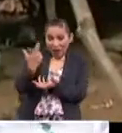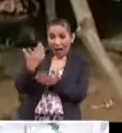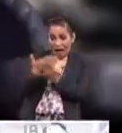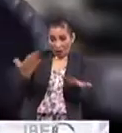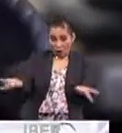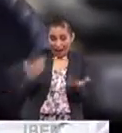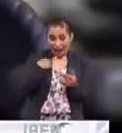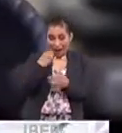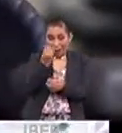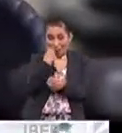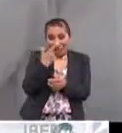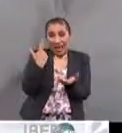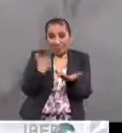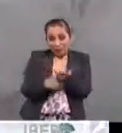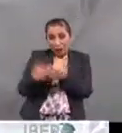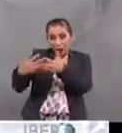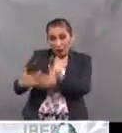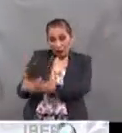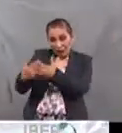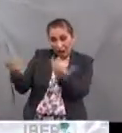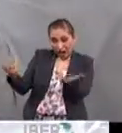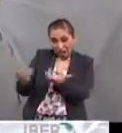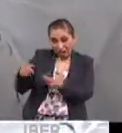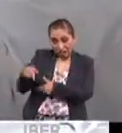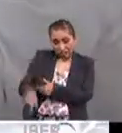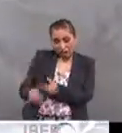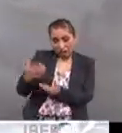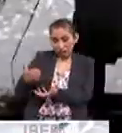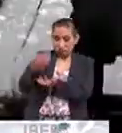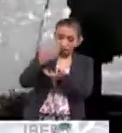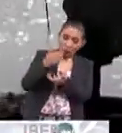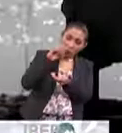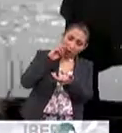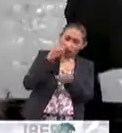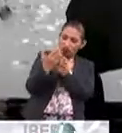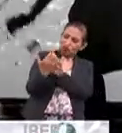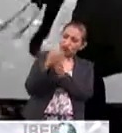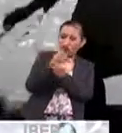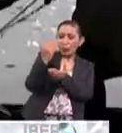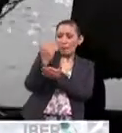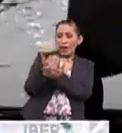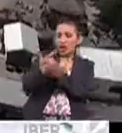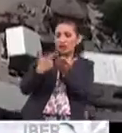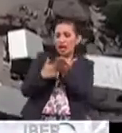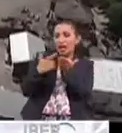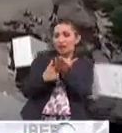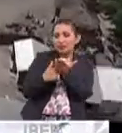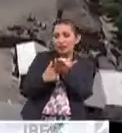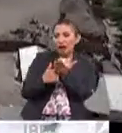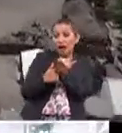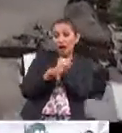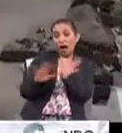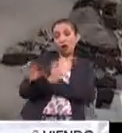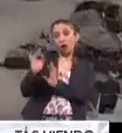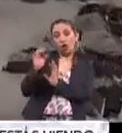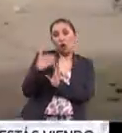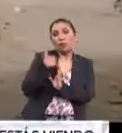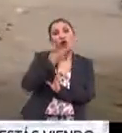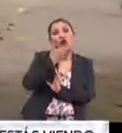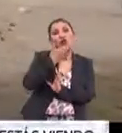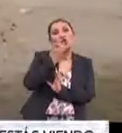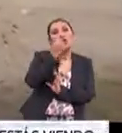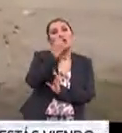alimento que naturalmente sea bajo en grasa, el consumidor ya no lo acepta, porque nos hemos